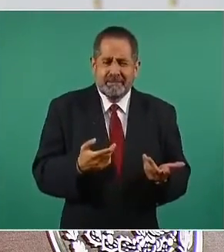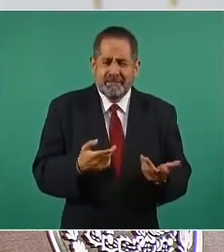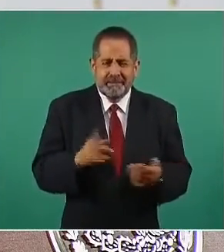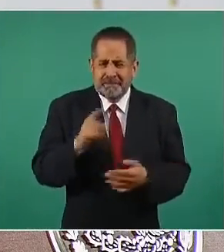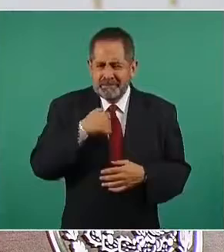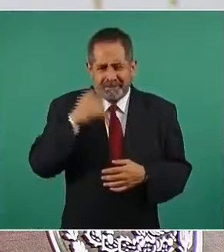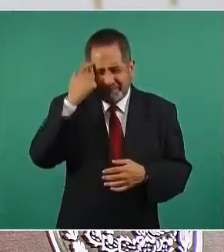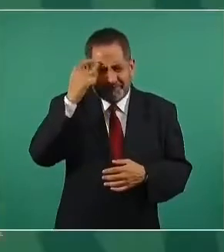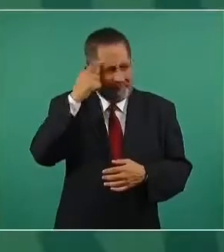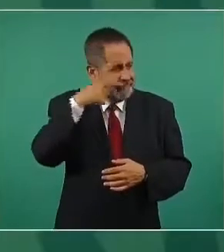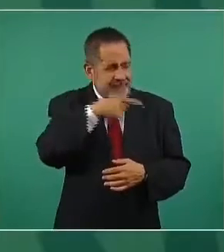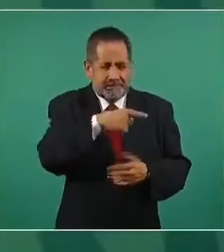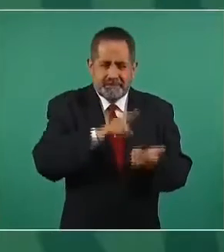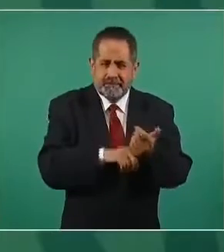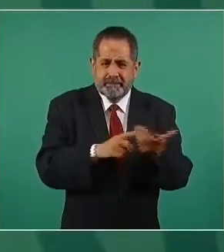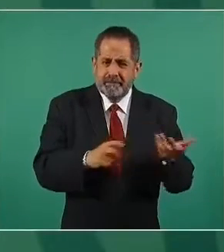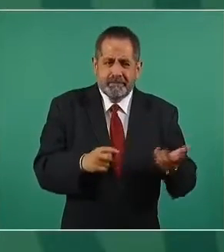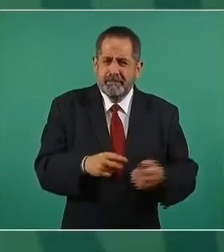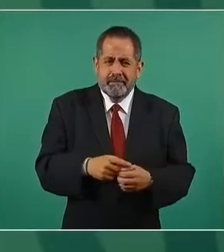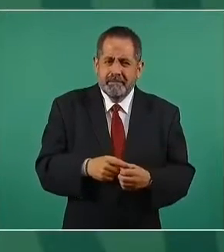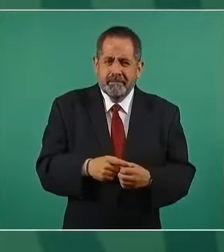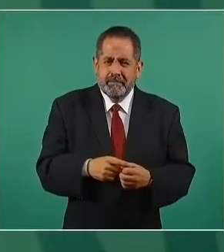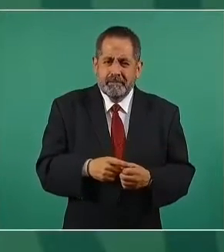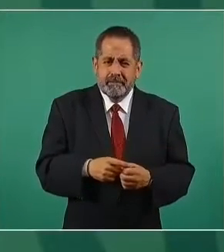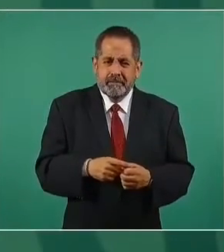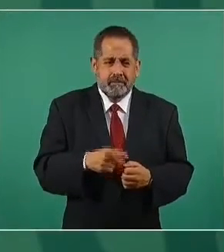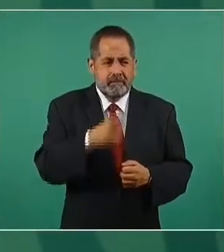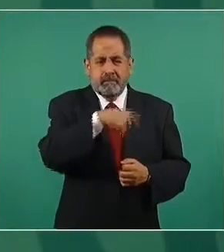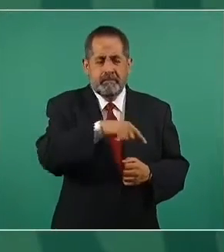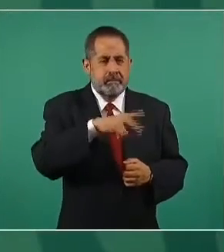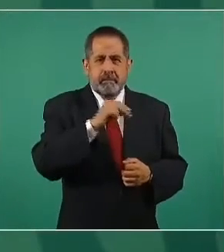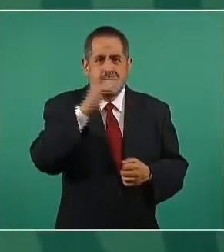consideran que sea